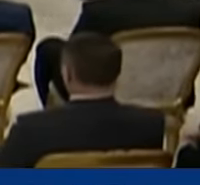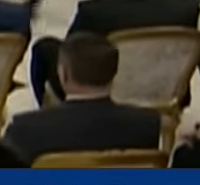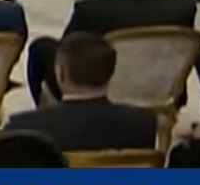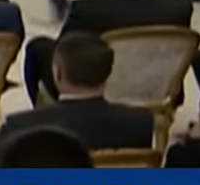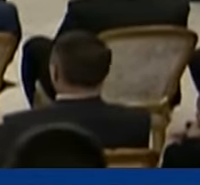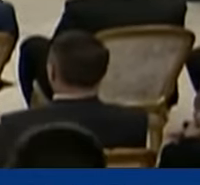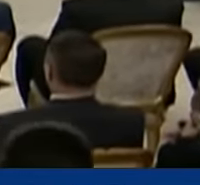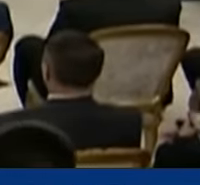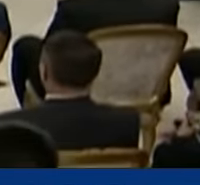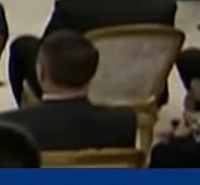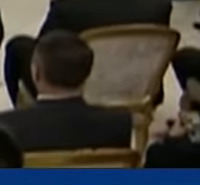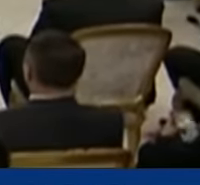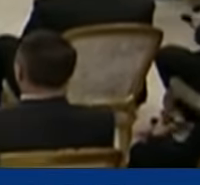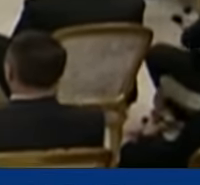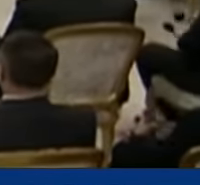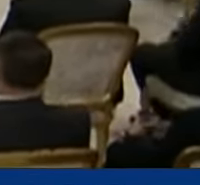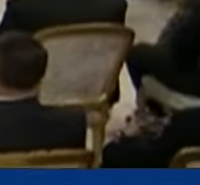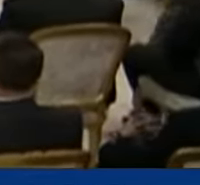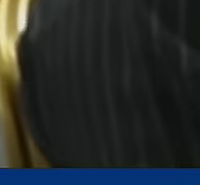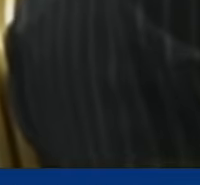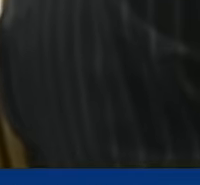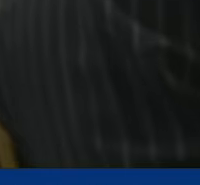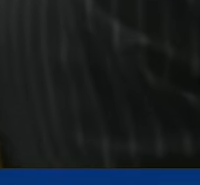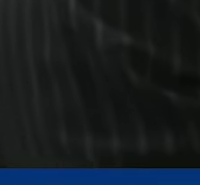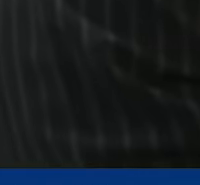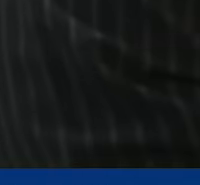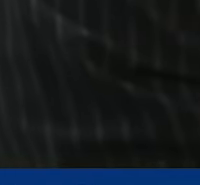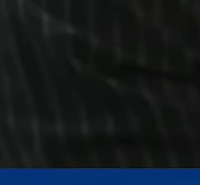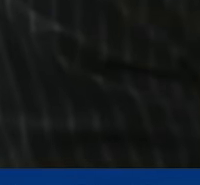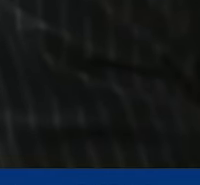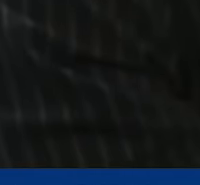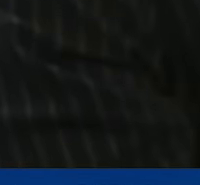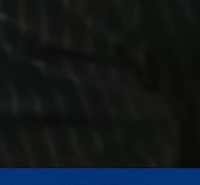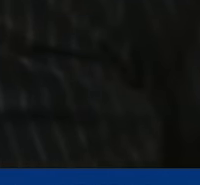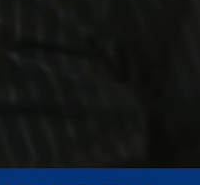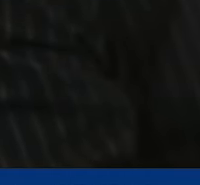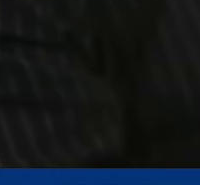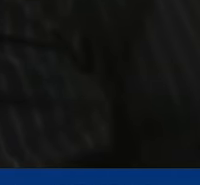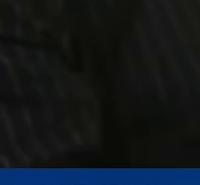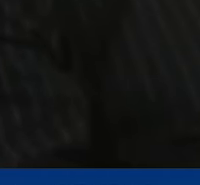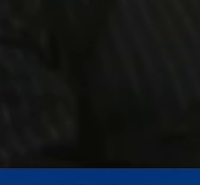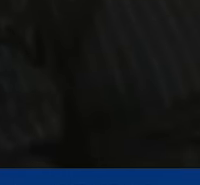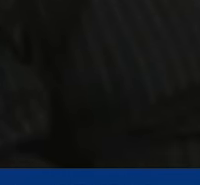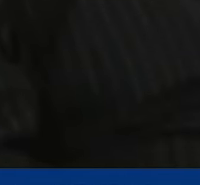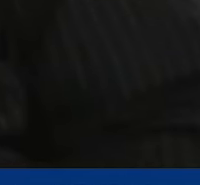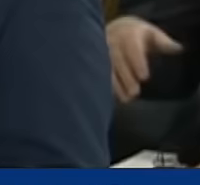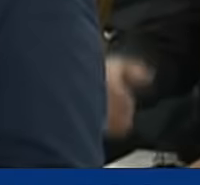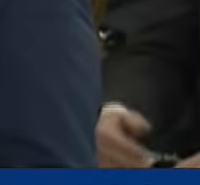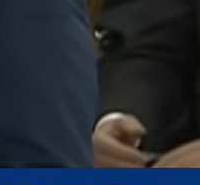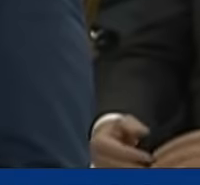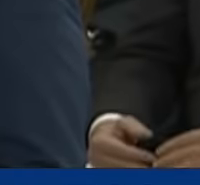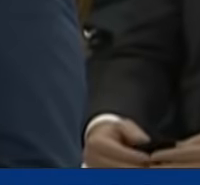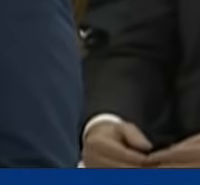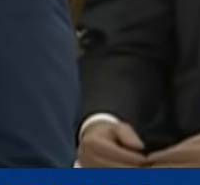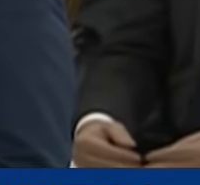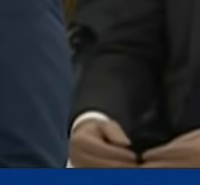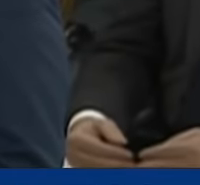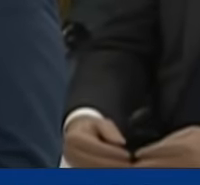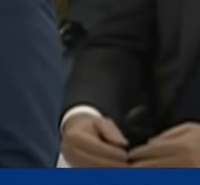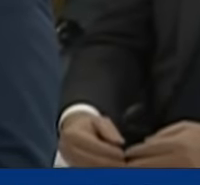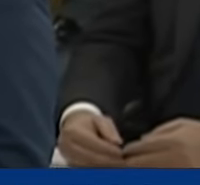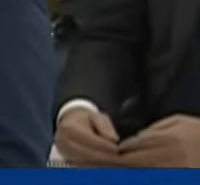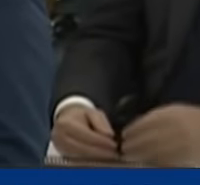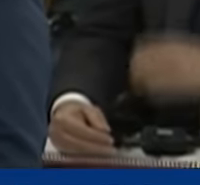Vemos allí entonces el inicio de la firma de acuerdos entre los objetivos principales a canalizar a través de